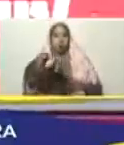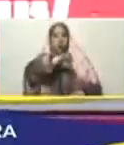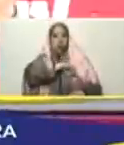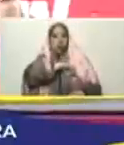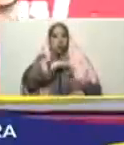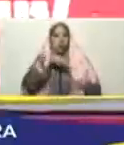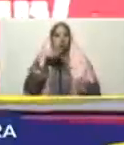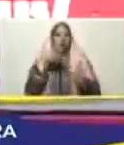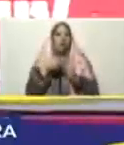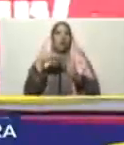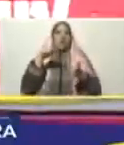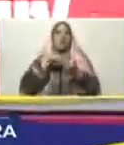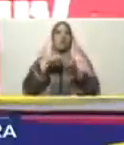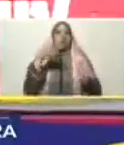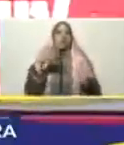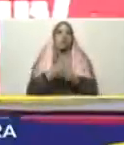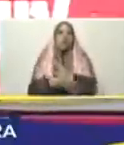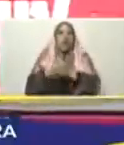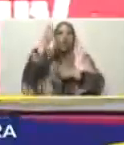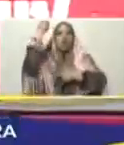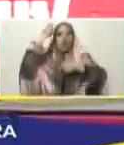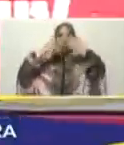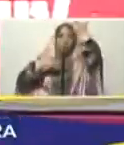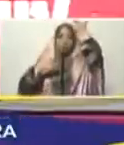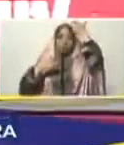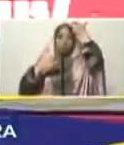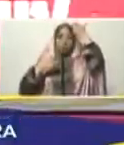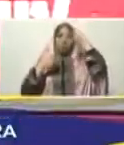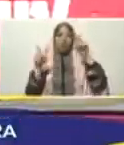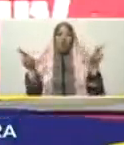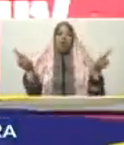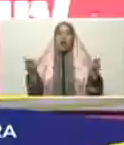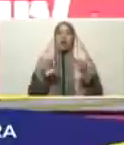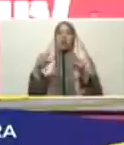en resumen pues para decirlo en pocas palabras